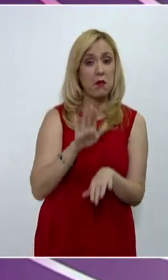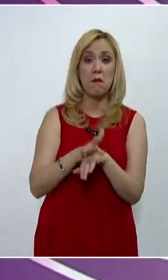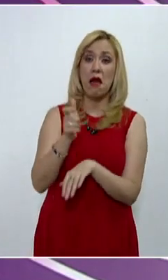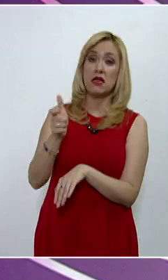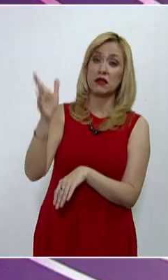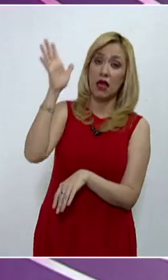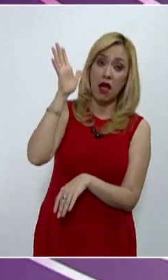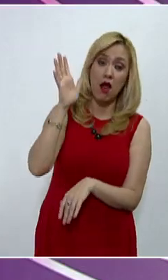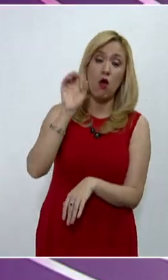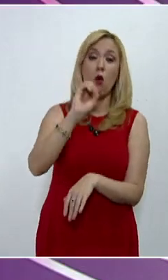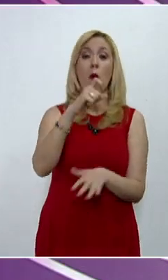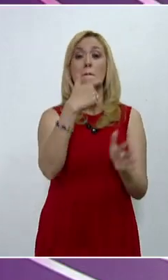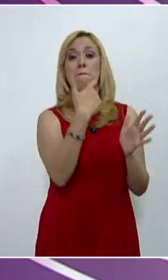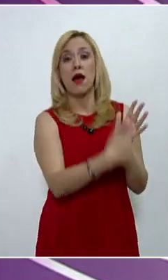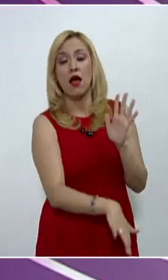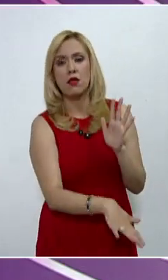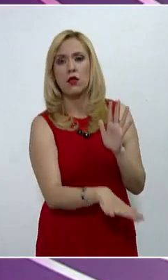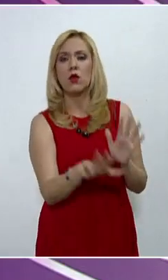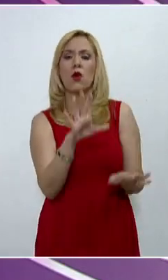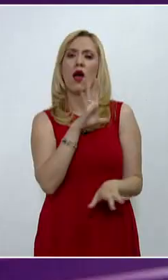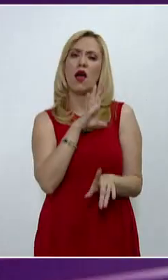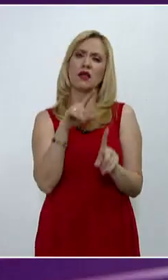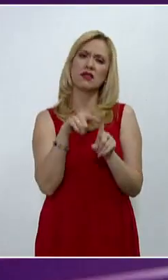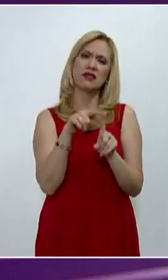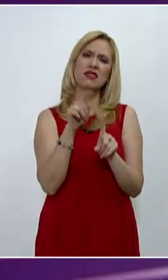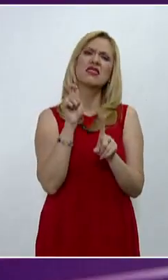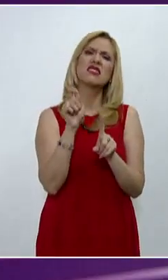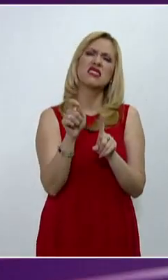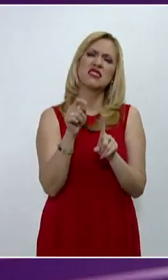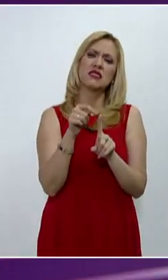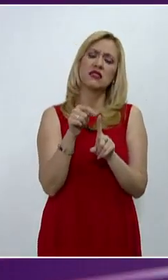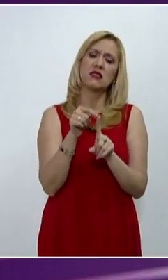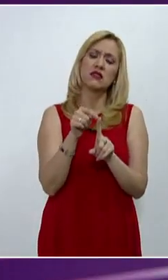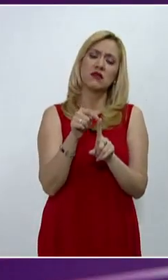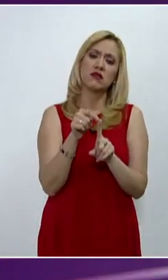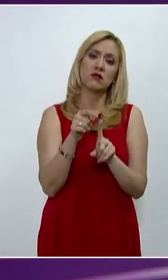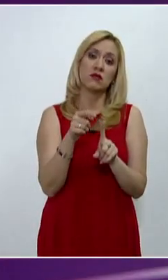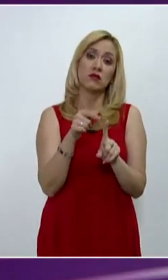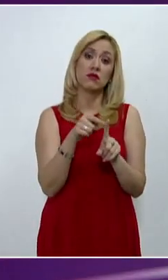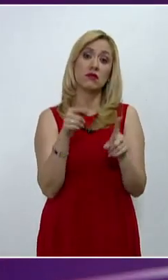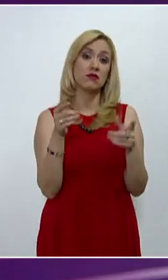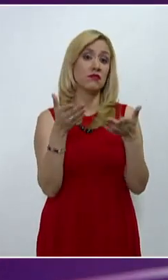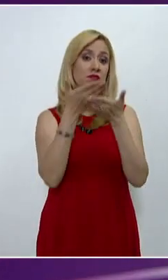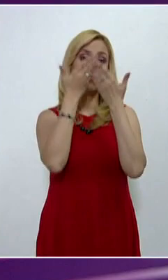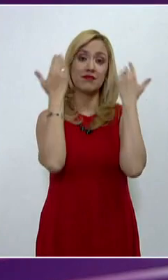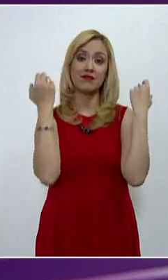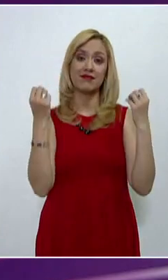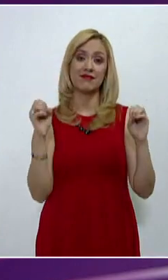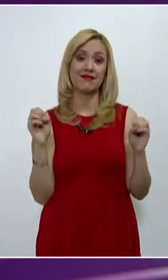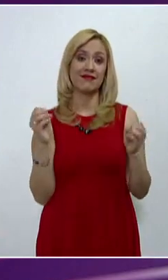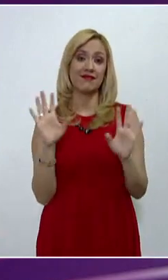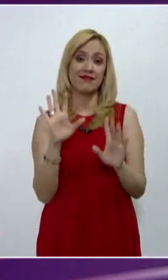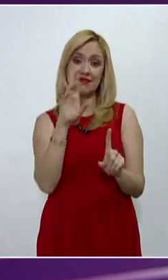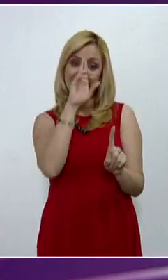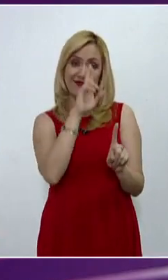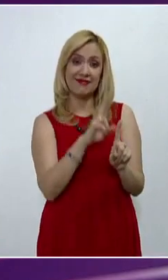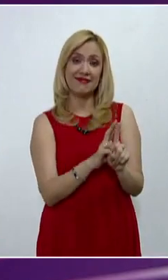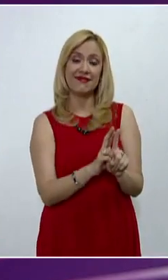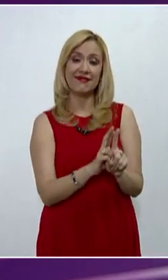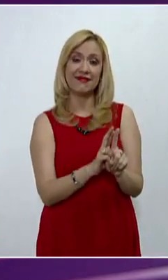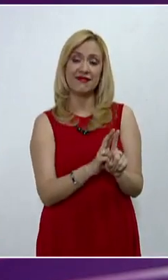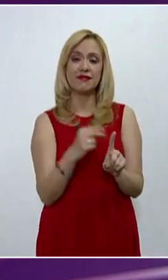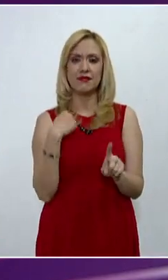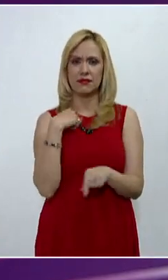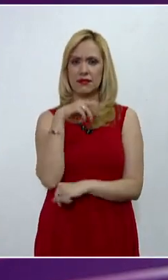caro o más barato, hay un principio rector que es el principio de la presunción de inocencia. Porque a mí